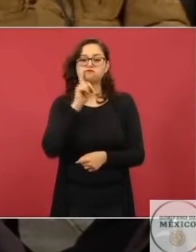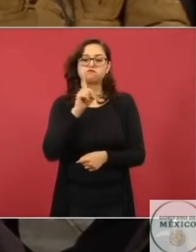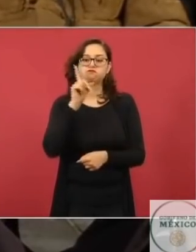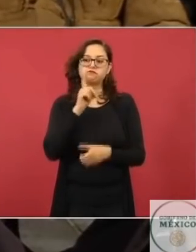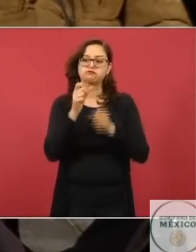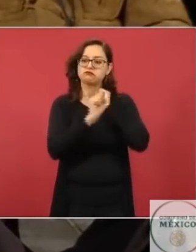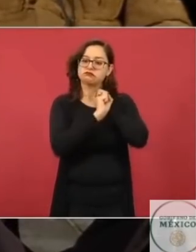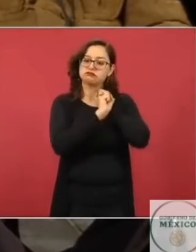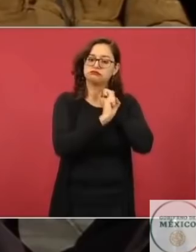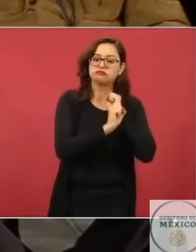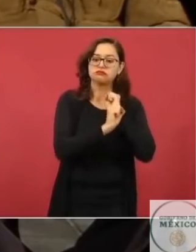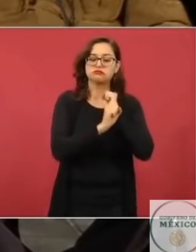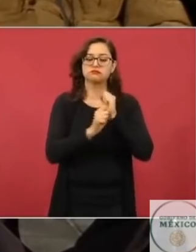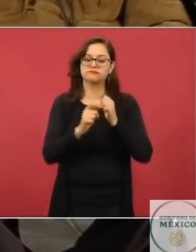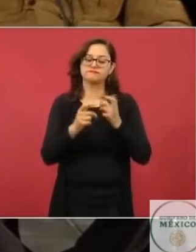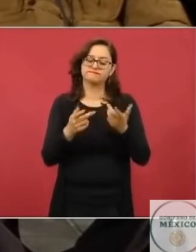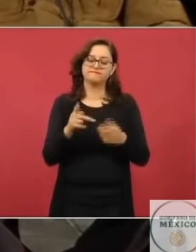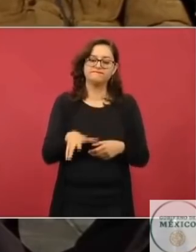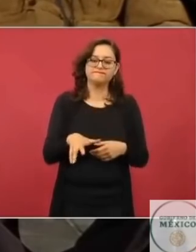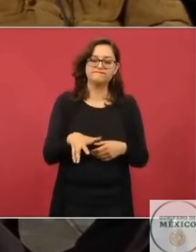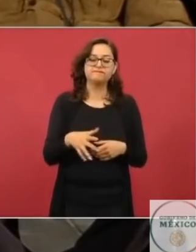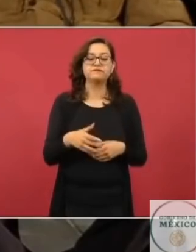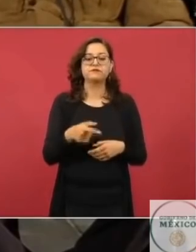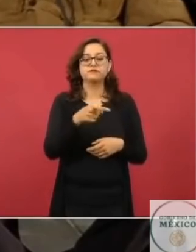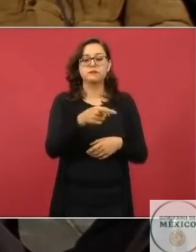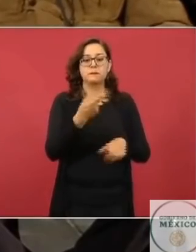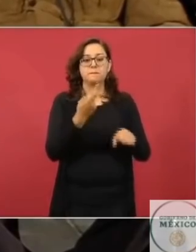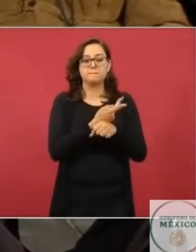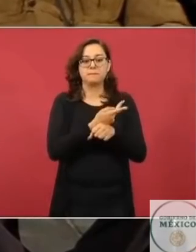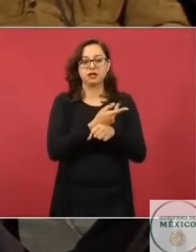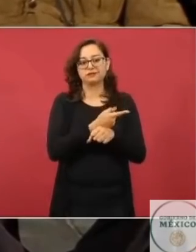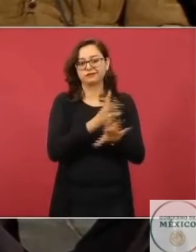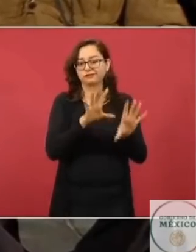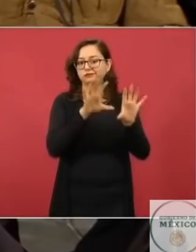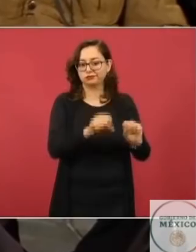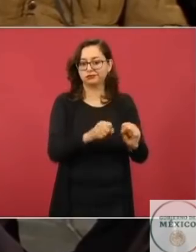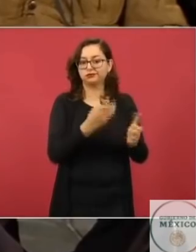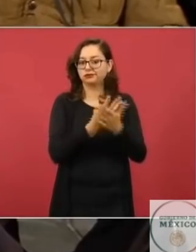gran relevancia por los delitos por los cuales es señalado justamente